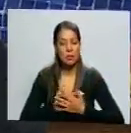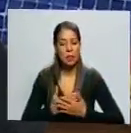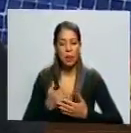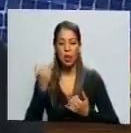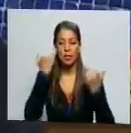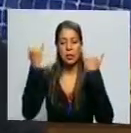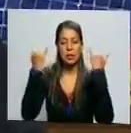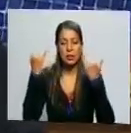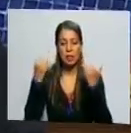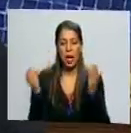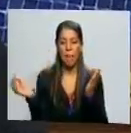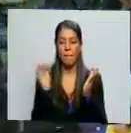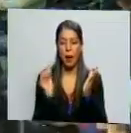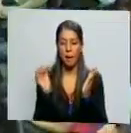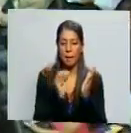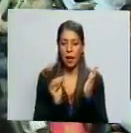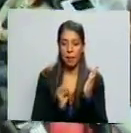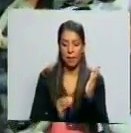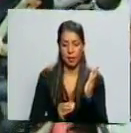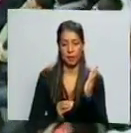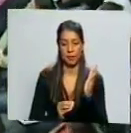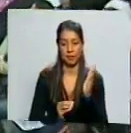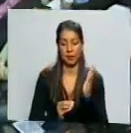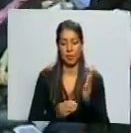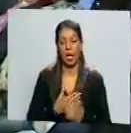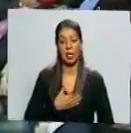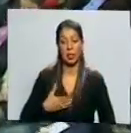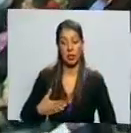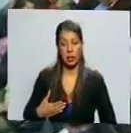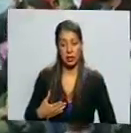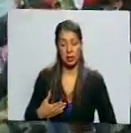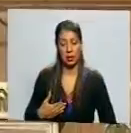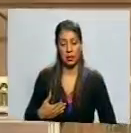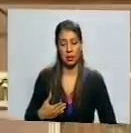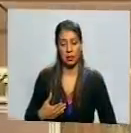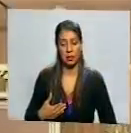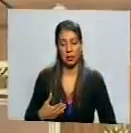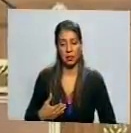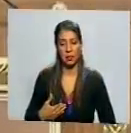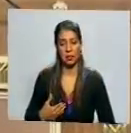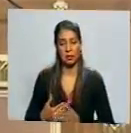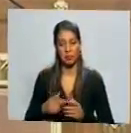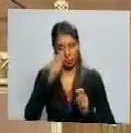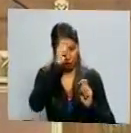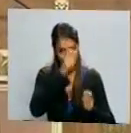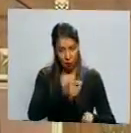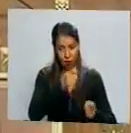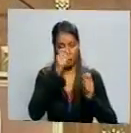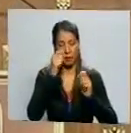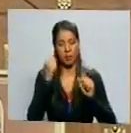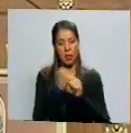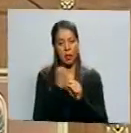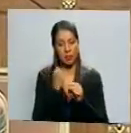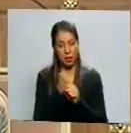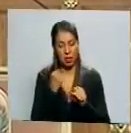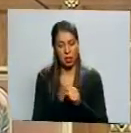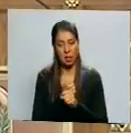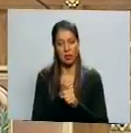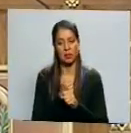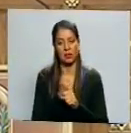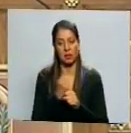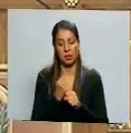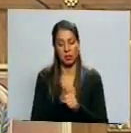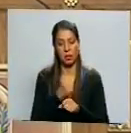aporte revolucionario. Yo quiero, compatriotas, que hagamos un reconocimiento al trabajo que ha venido haciendo